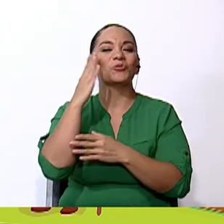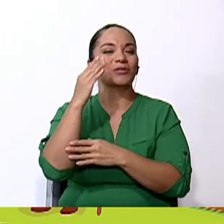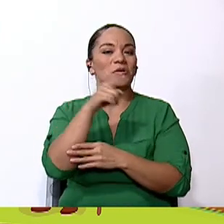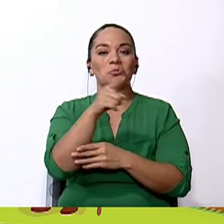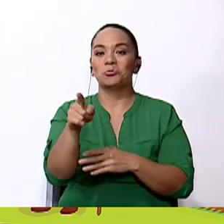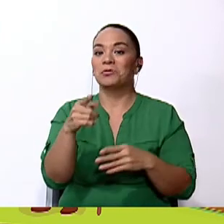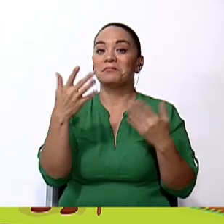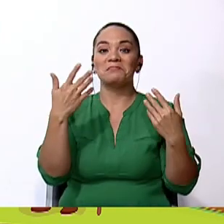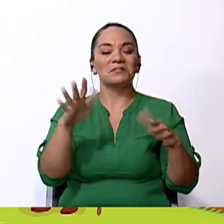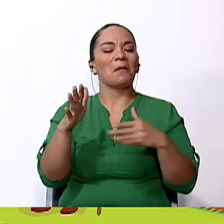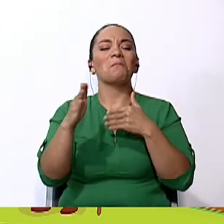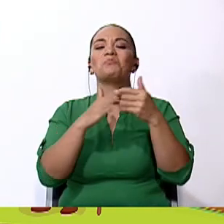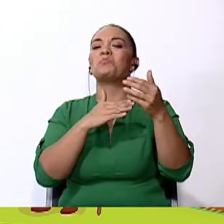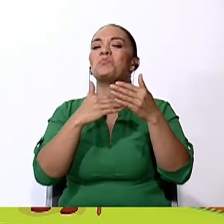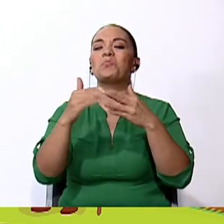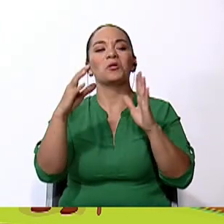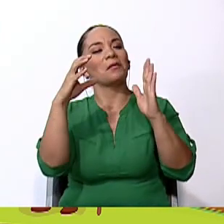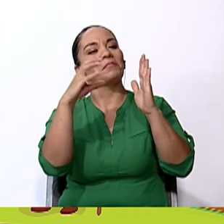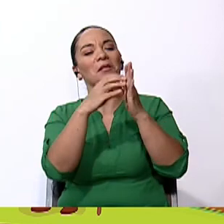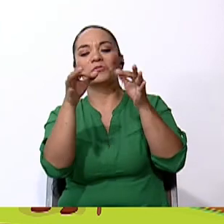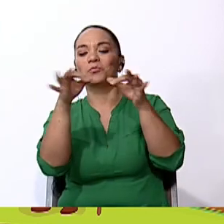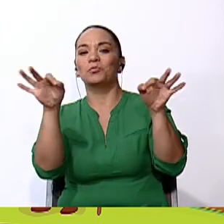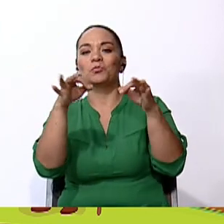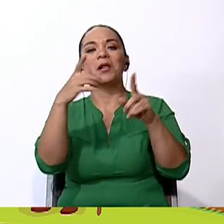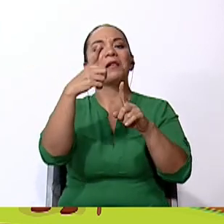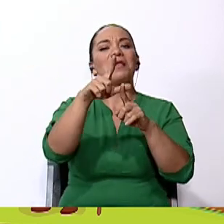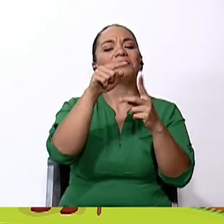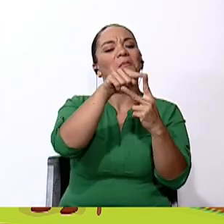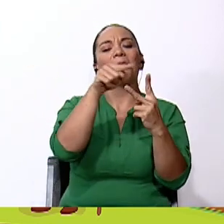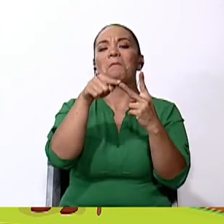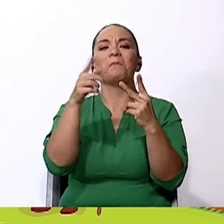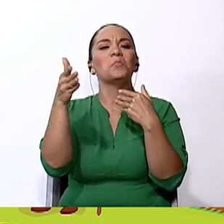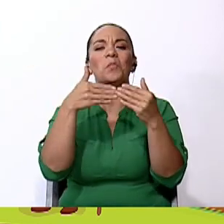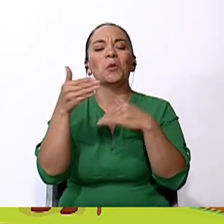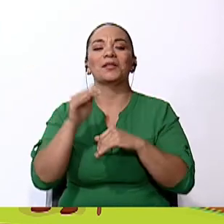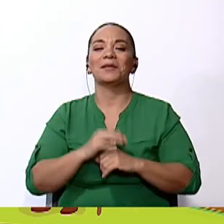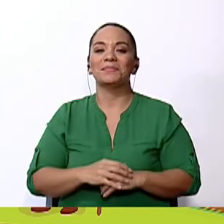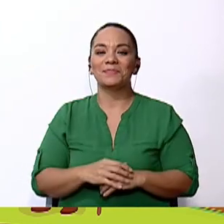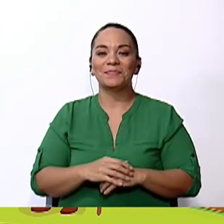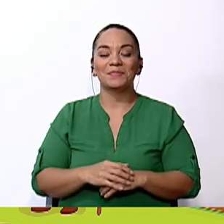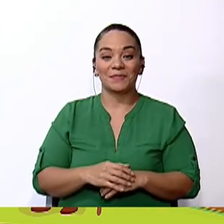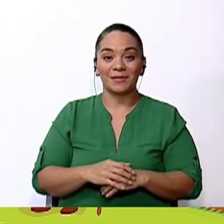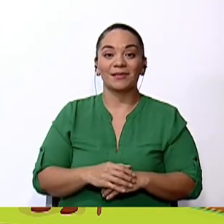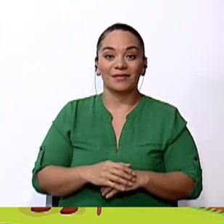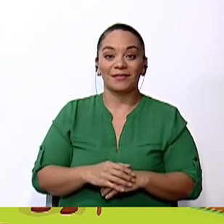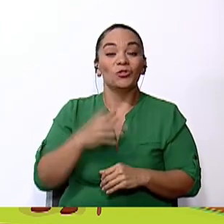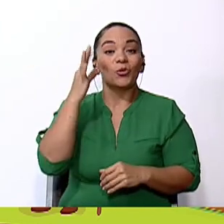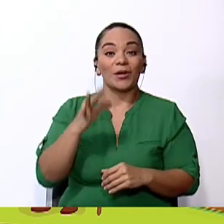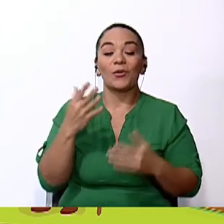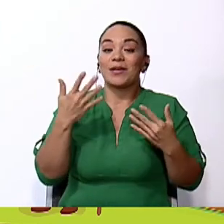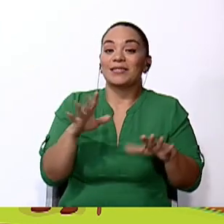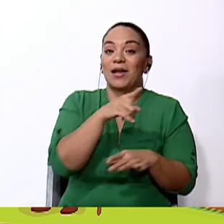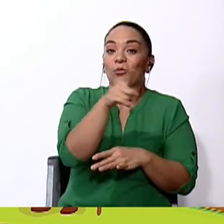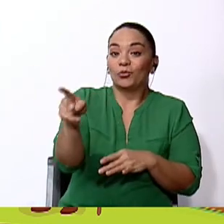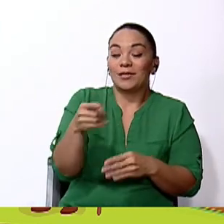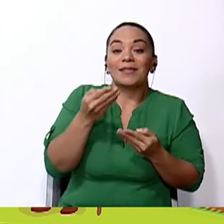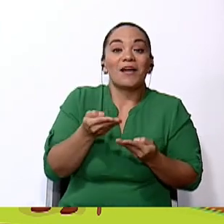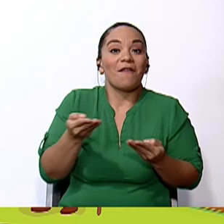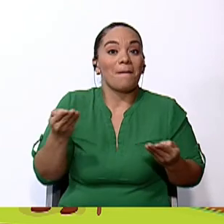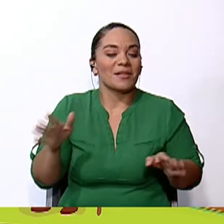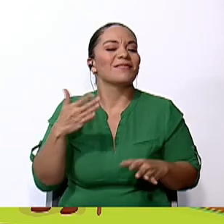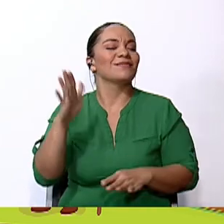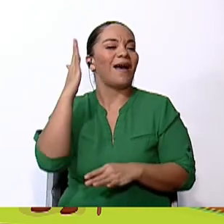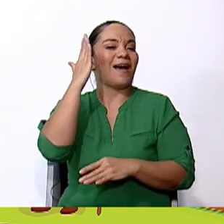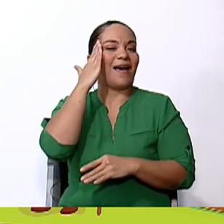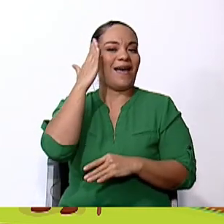se encuentran un texto escrito en cursiva o en imprenta. Me parece que ya tienen las herramientas